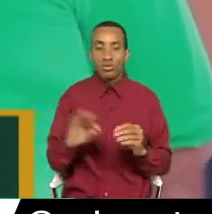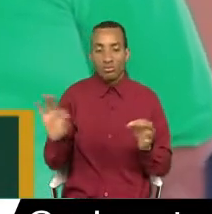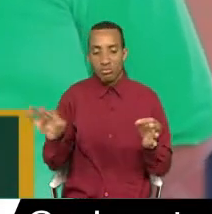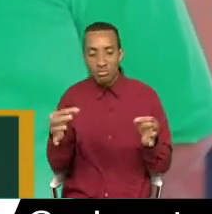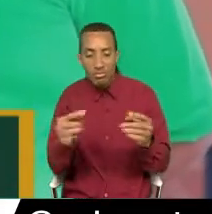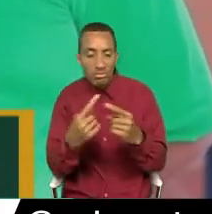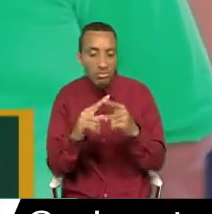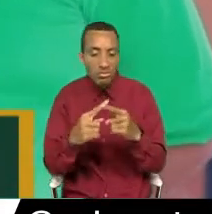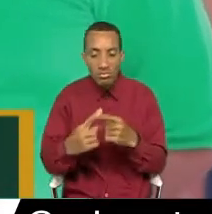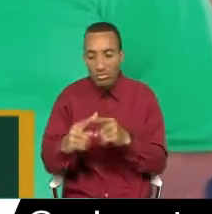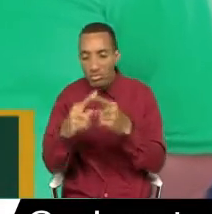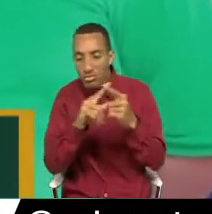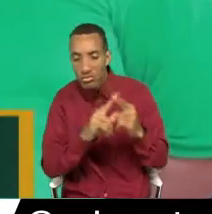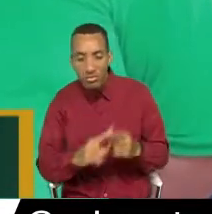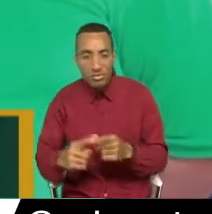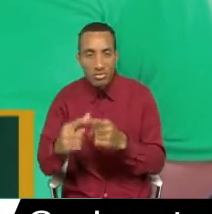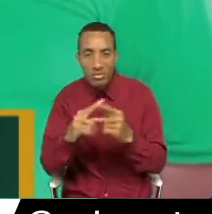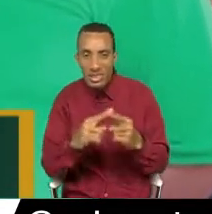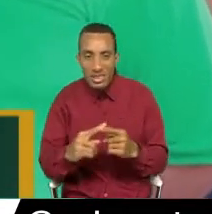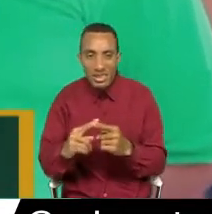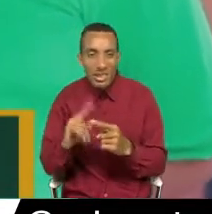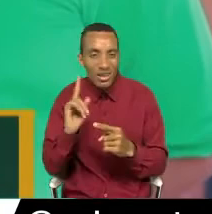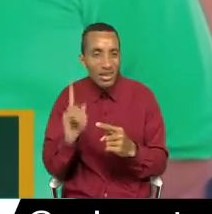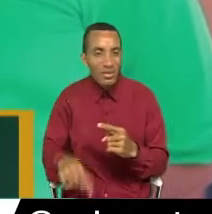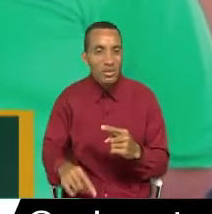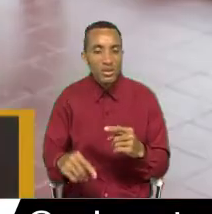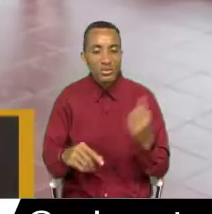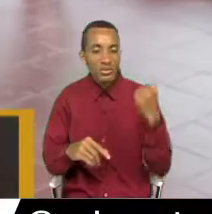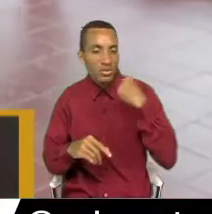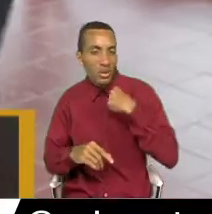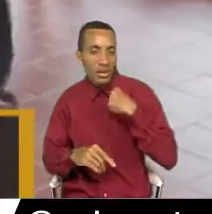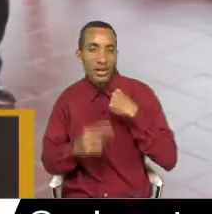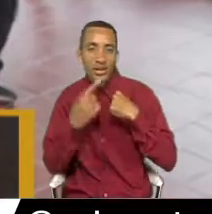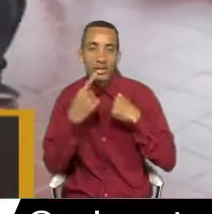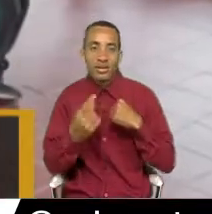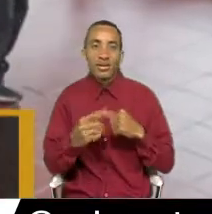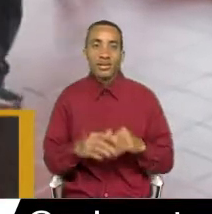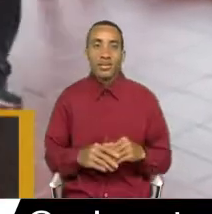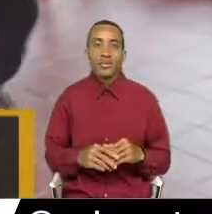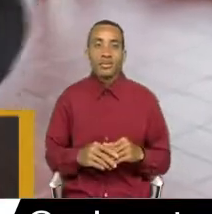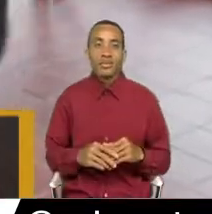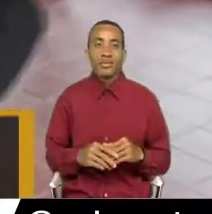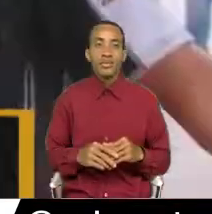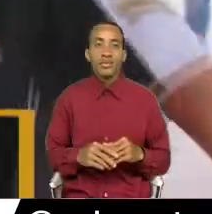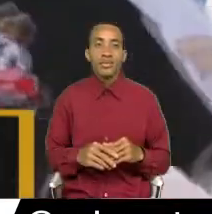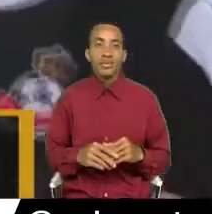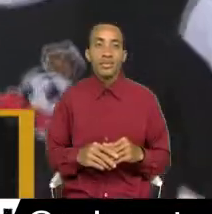trajo lo que fue pintura, algo de arte en pintura y dibujo.